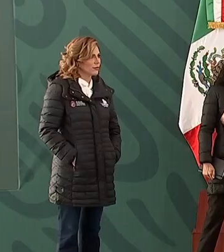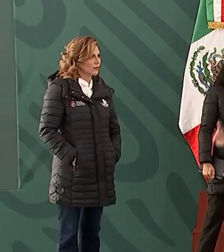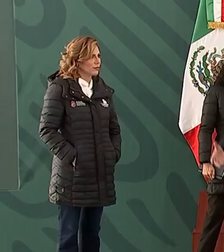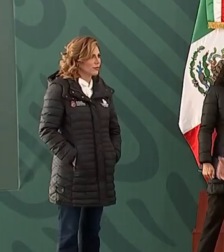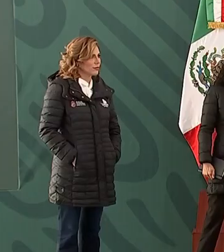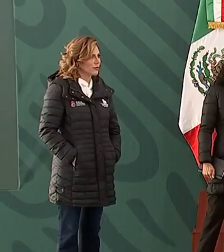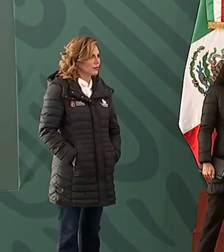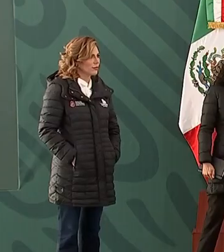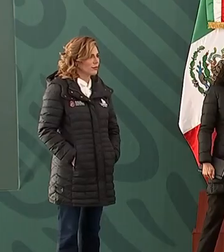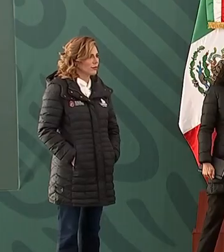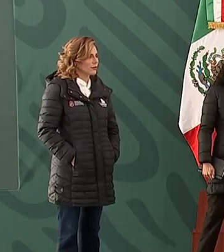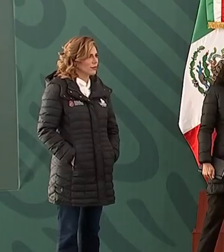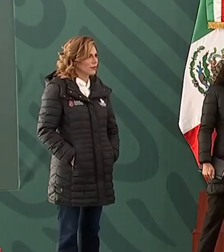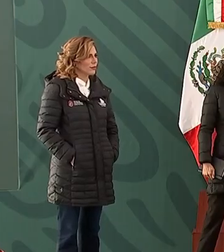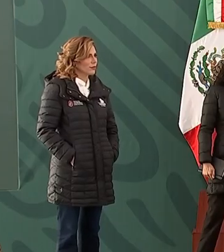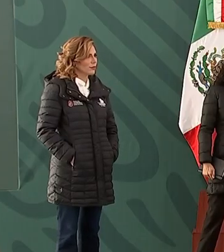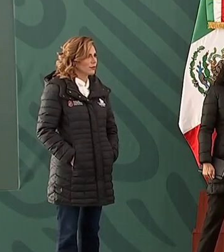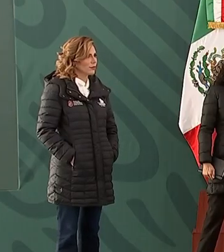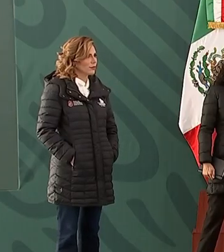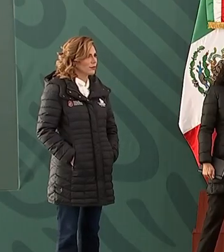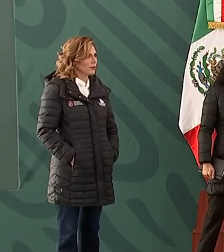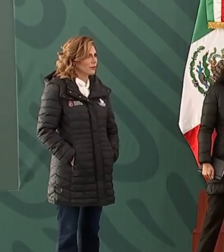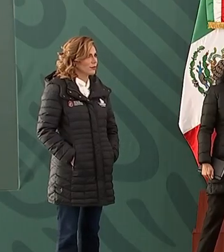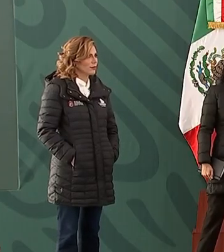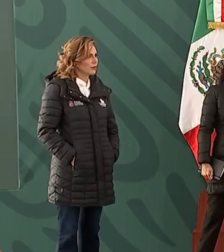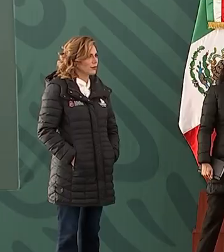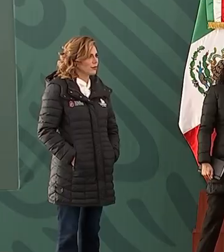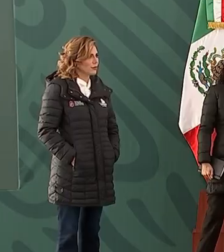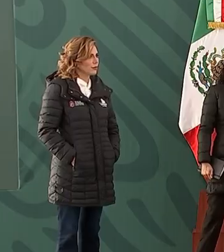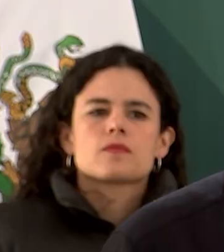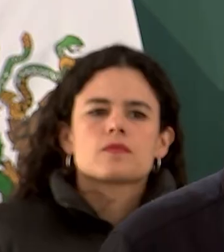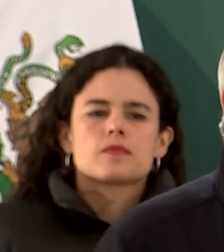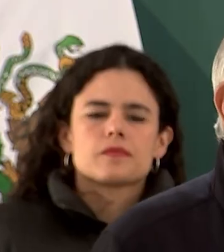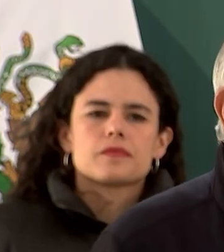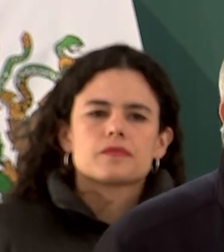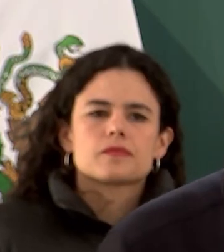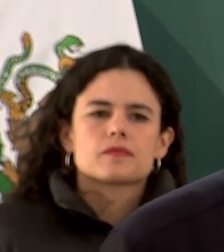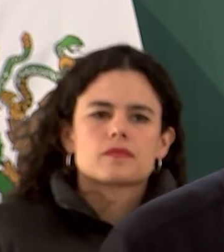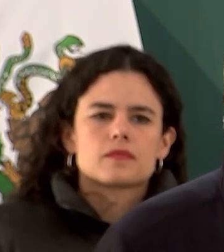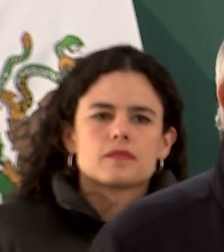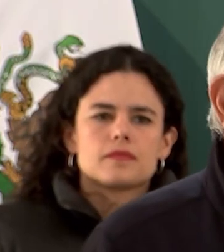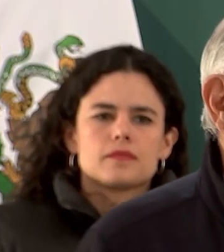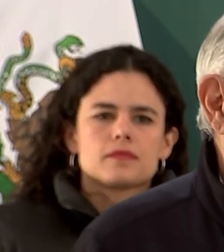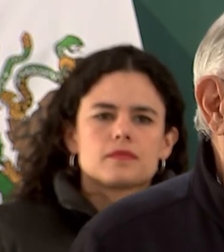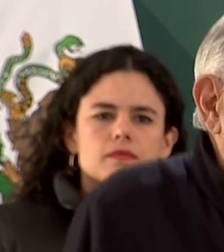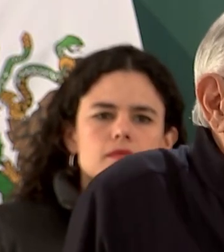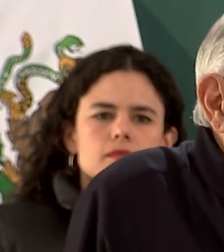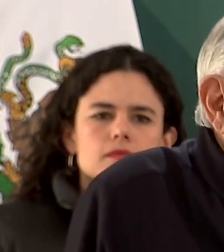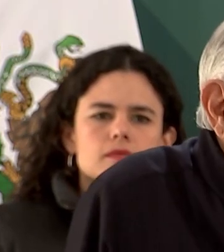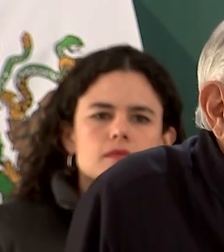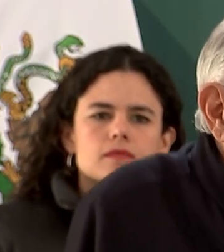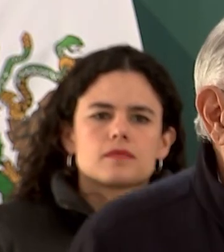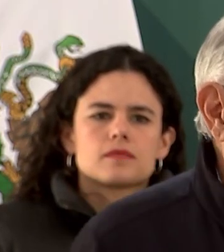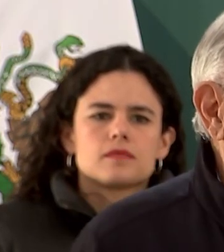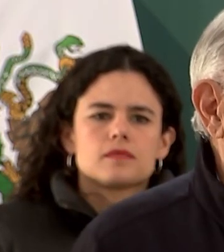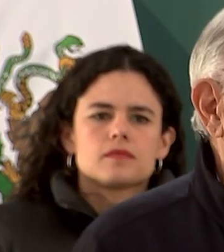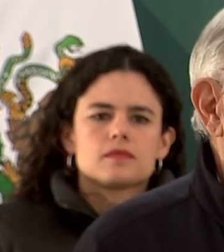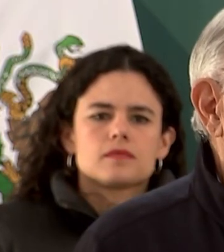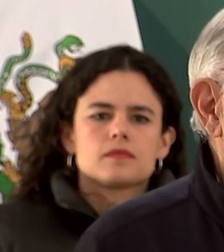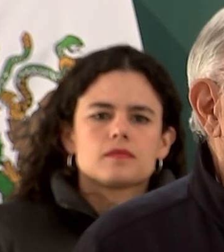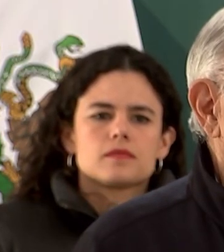problema migratorio solo con medidas coercitivas con muros eso no resuelve